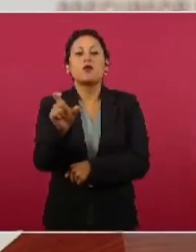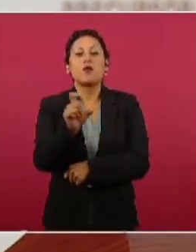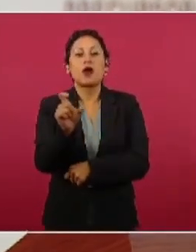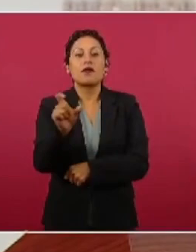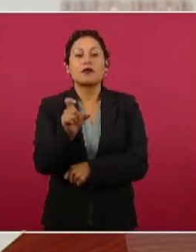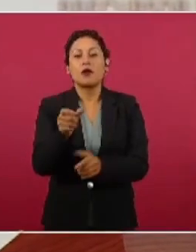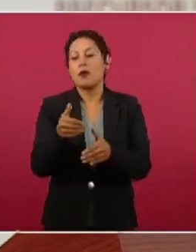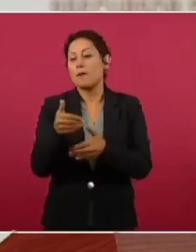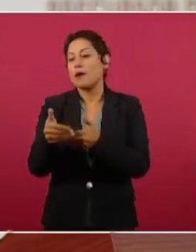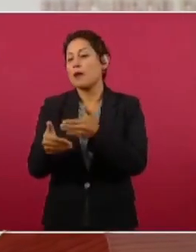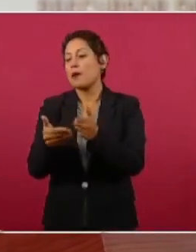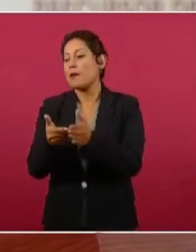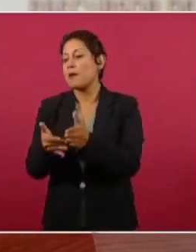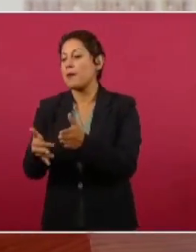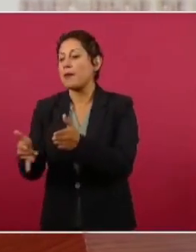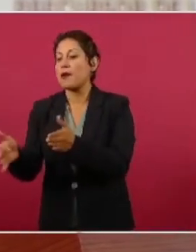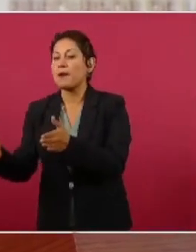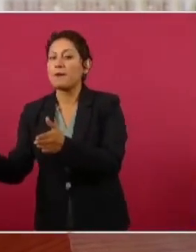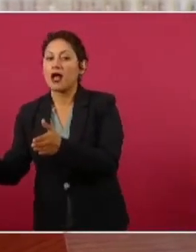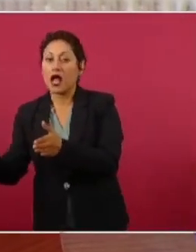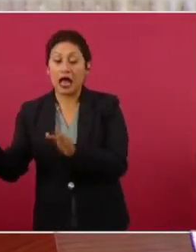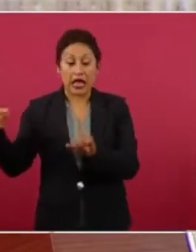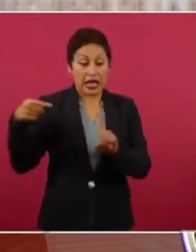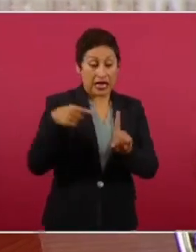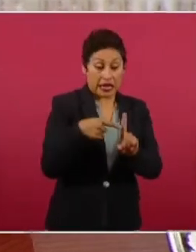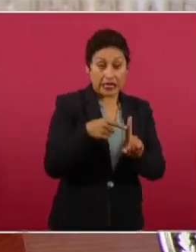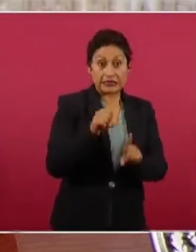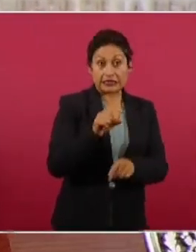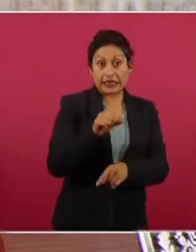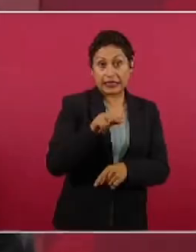Salinas a presentar un libro,